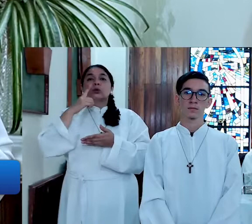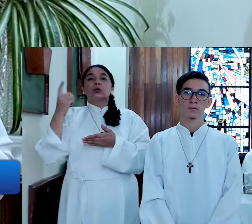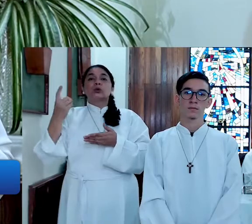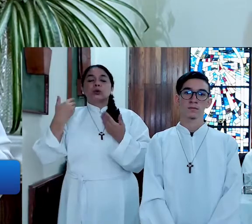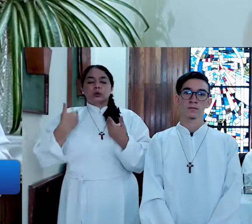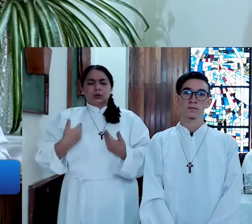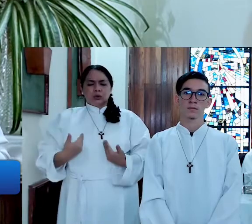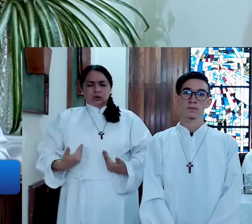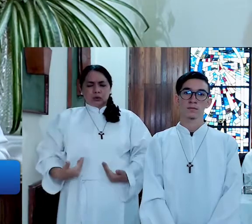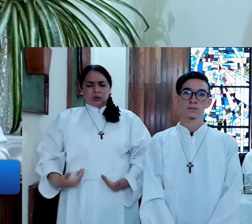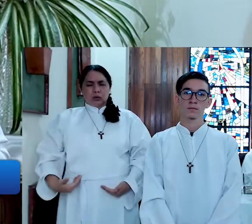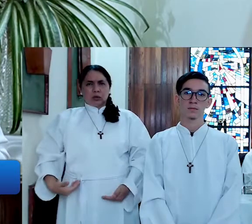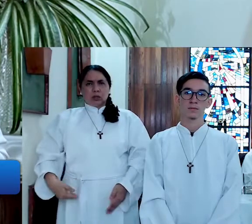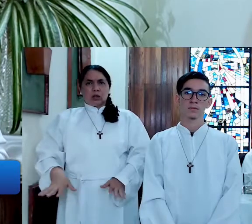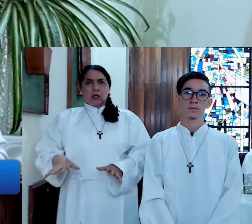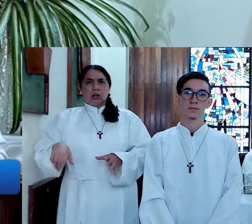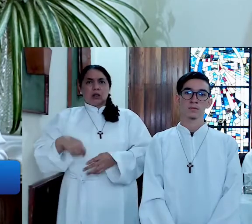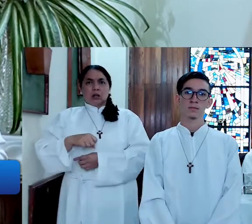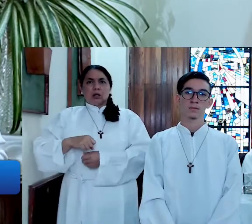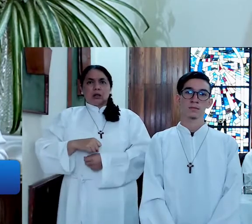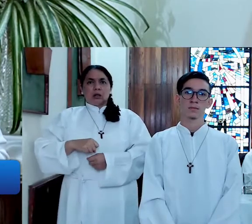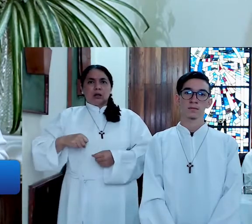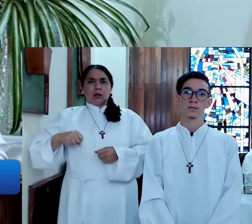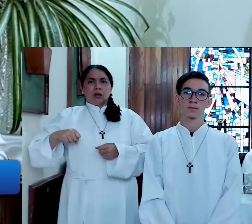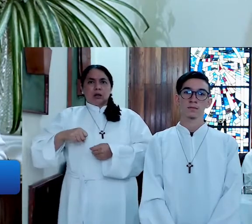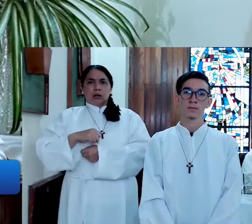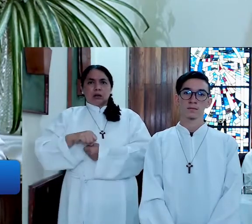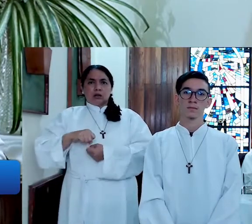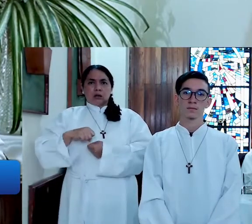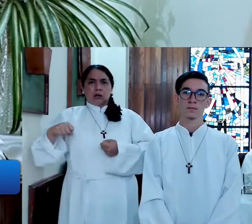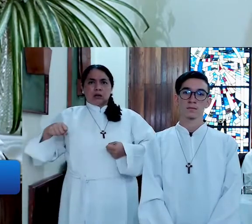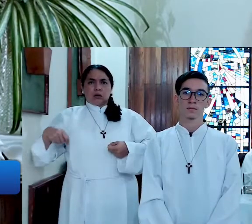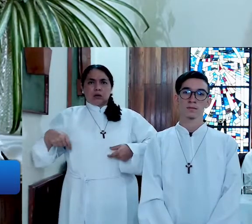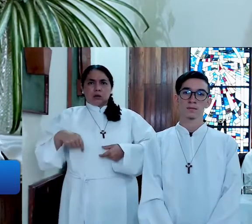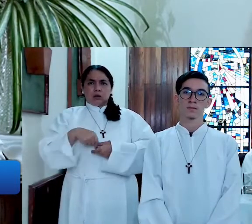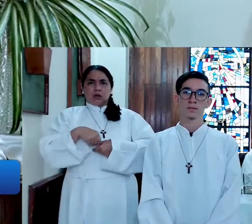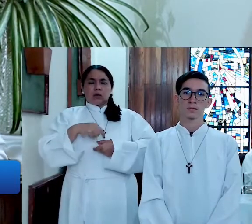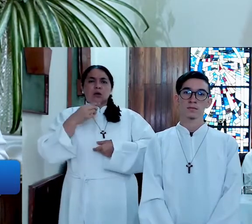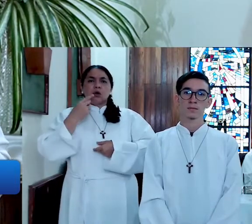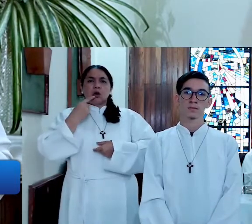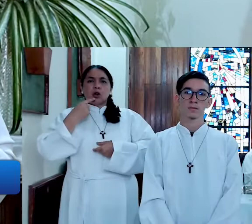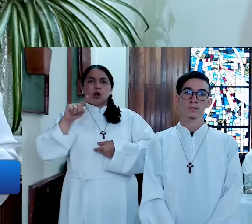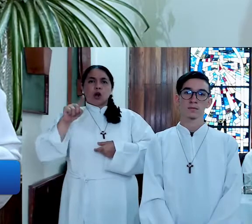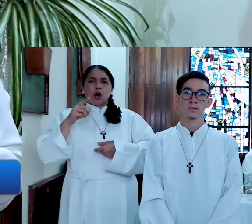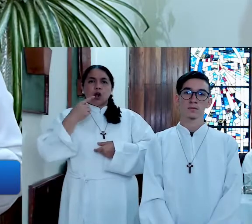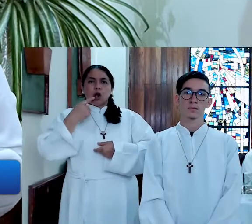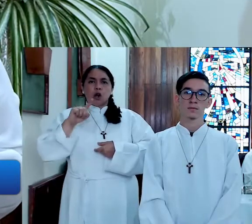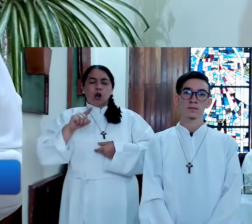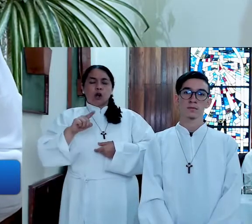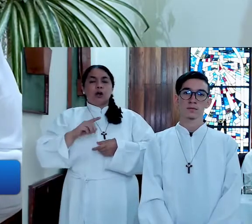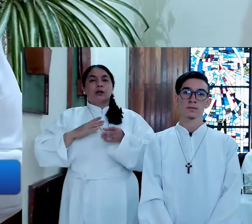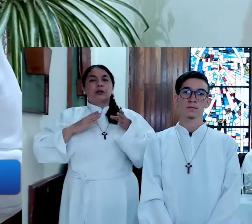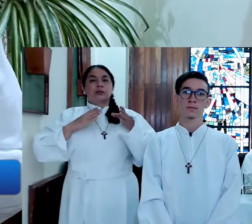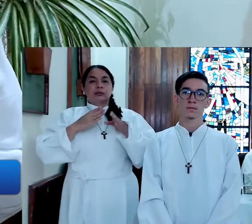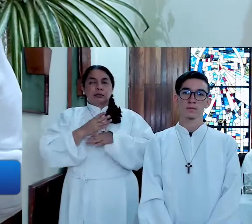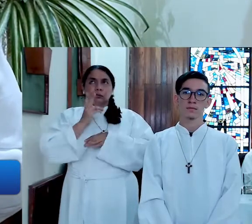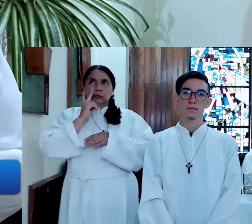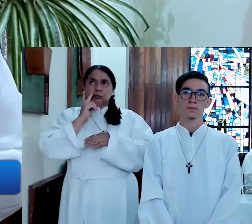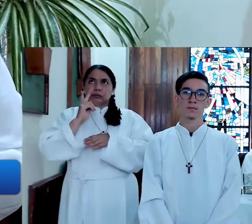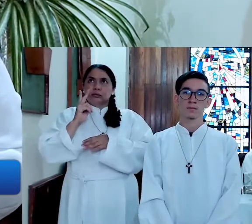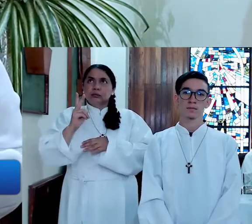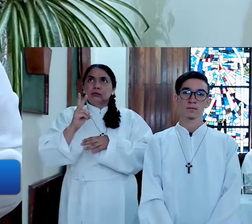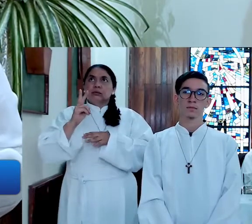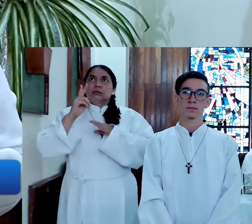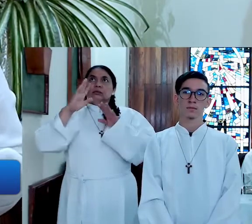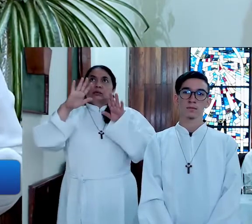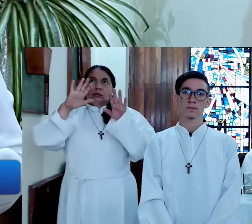túnica, ceñida a la altura del pecho con una franja de oro. Al contemplarlo,